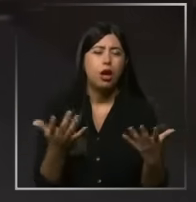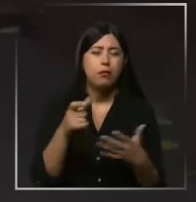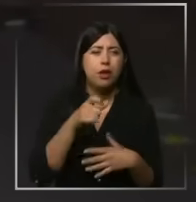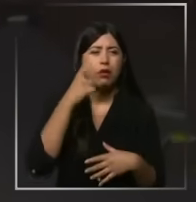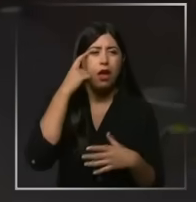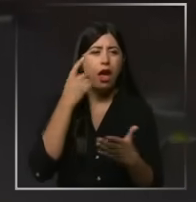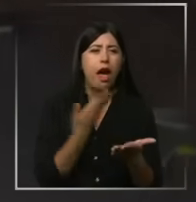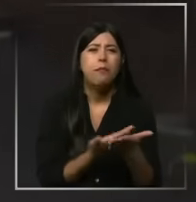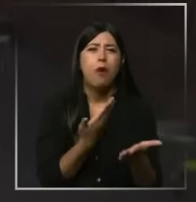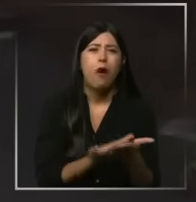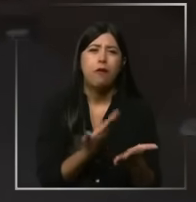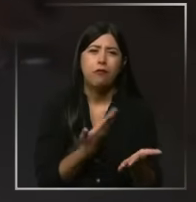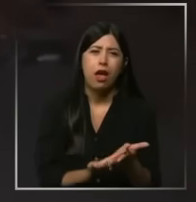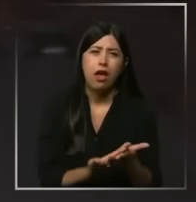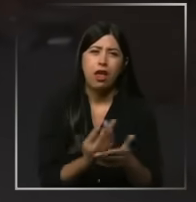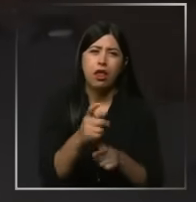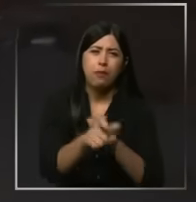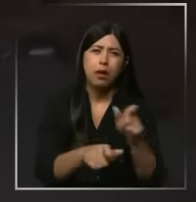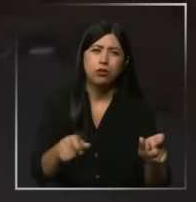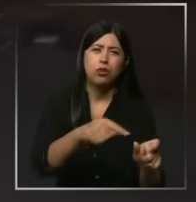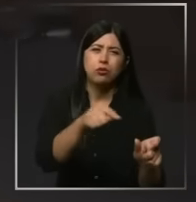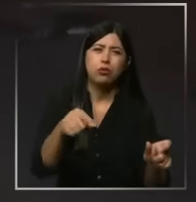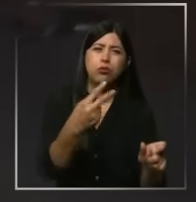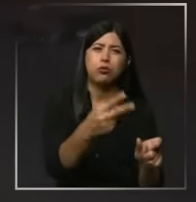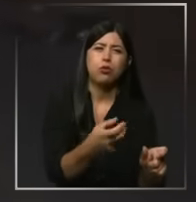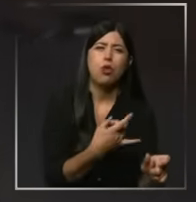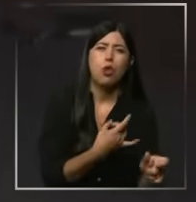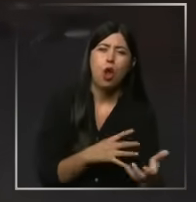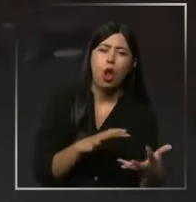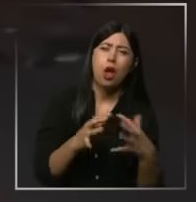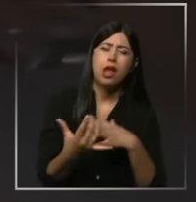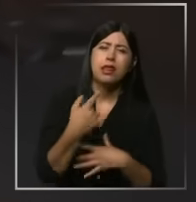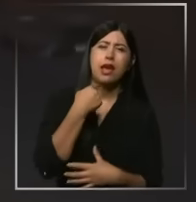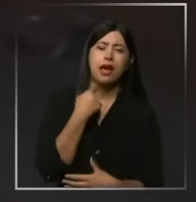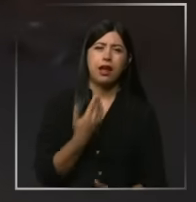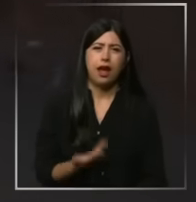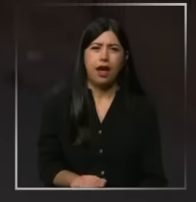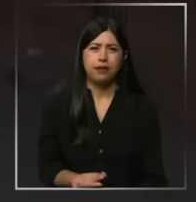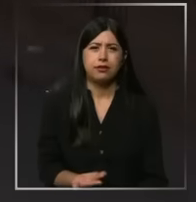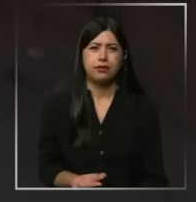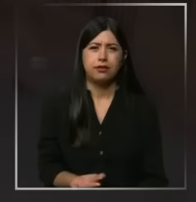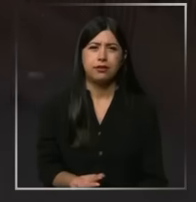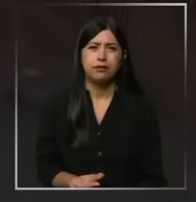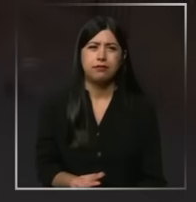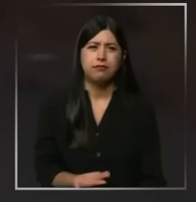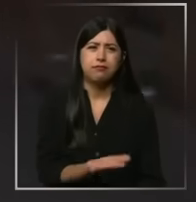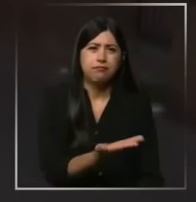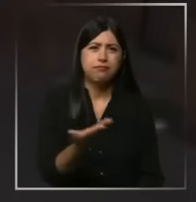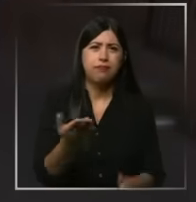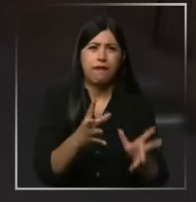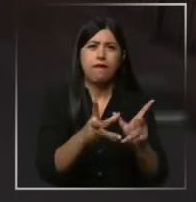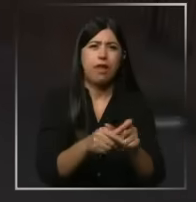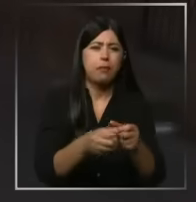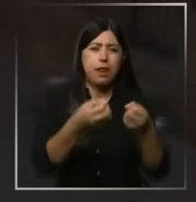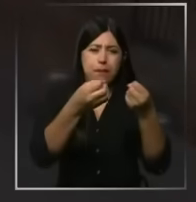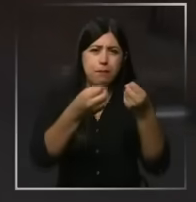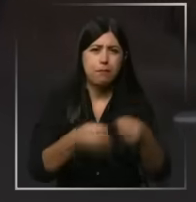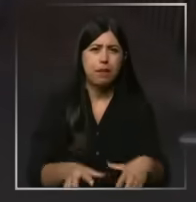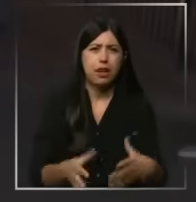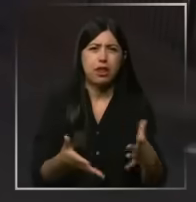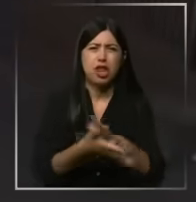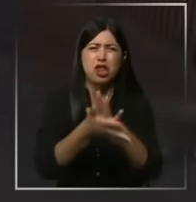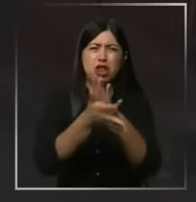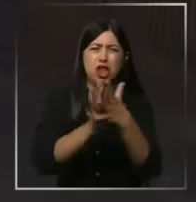manera, aprovecharse también del dolor ajeno, de la desgracia de estas familias que lo han perdido prácticamente todo,